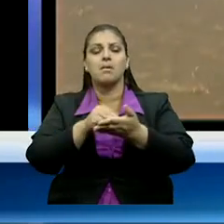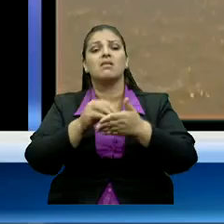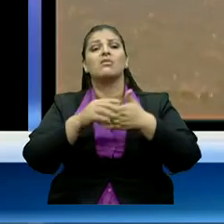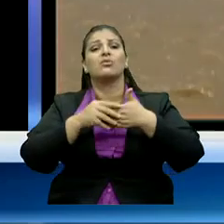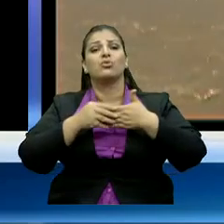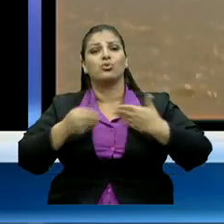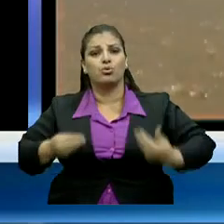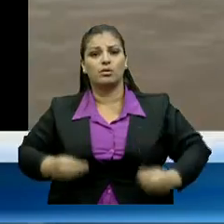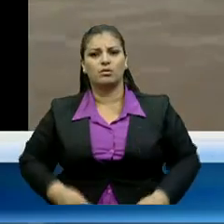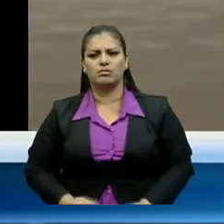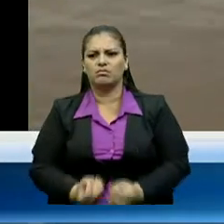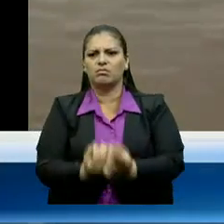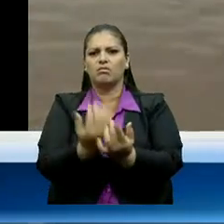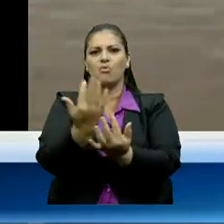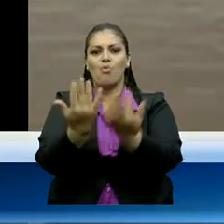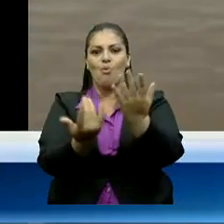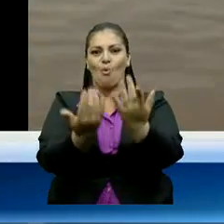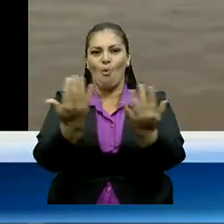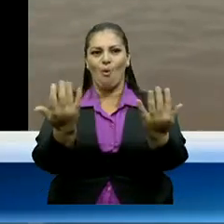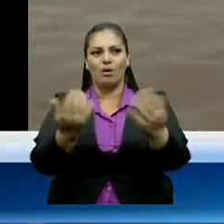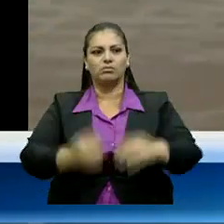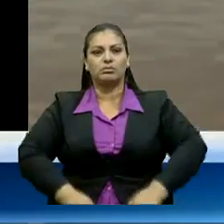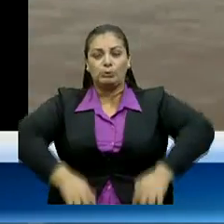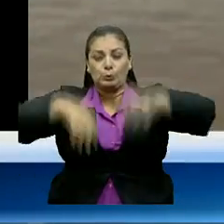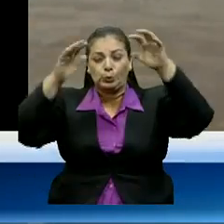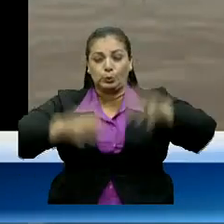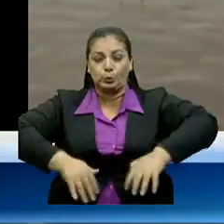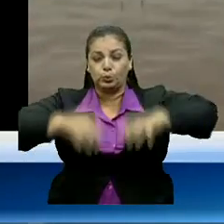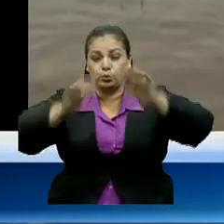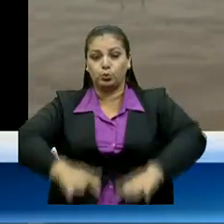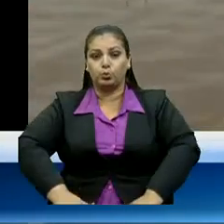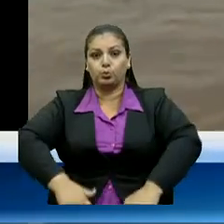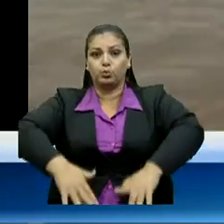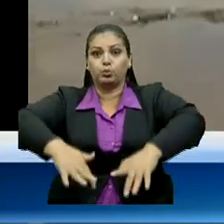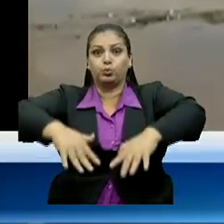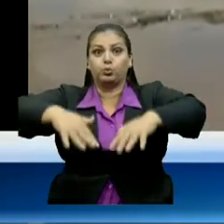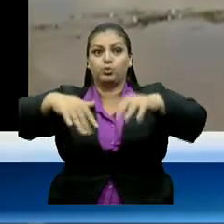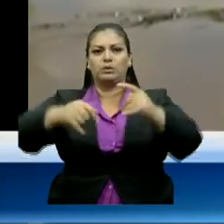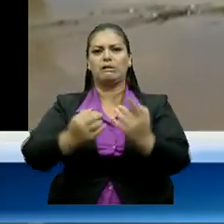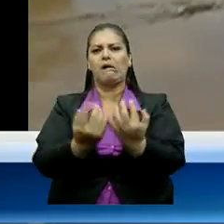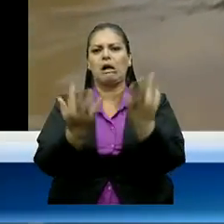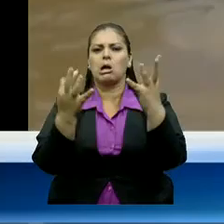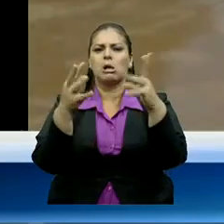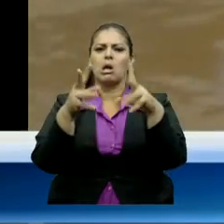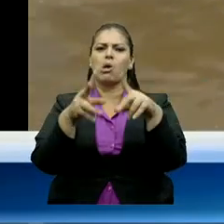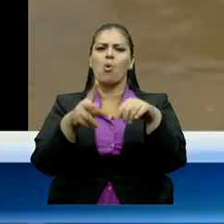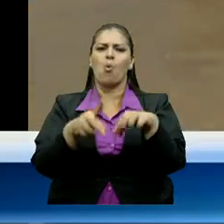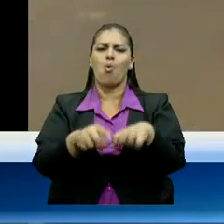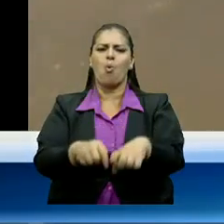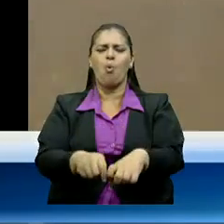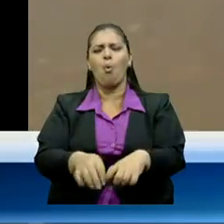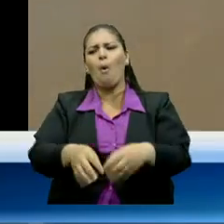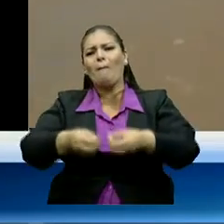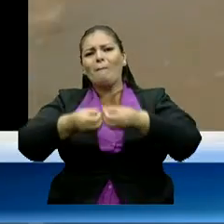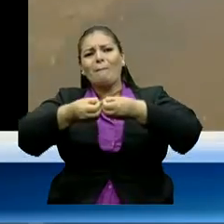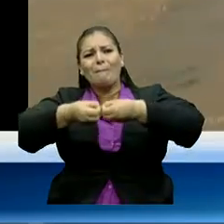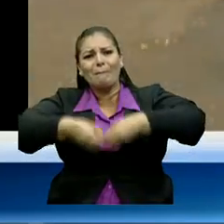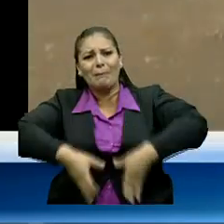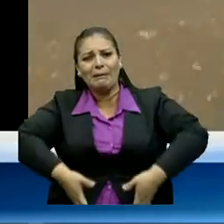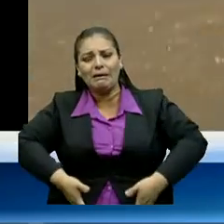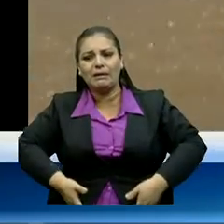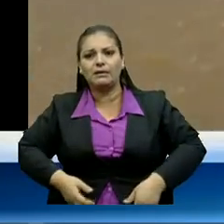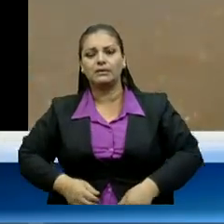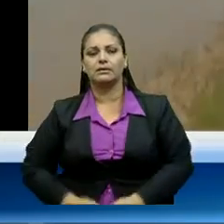5 cuadras de arroz. Los habitantes de los kioscos Bijagual afirman que los últimos inviernos no tuvieron la misma